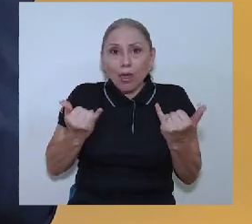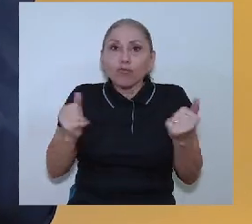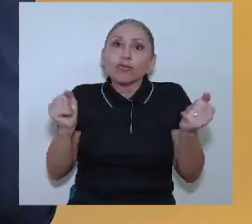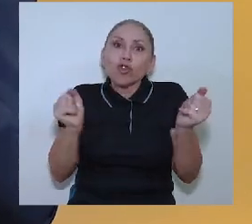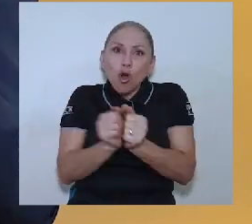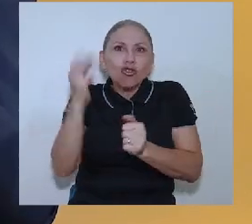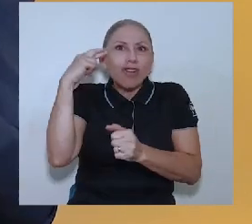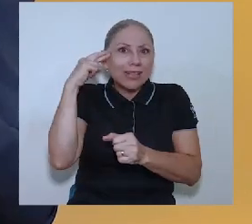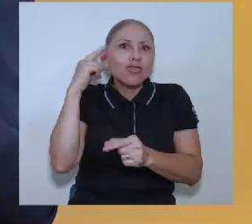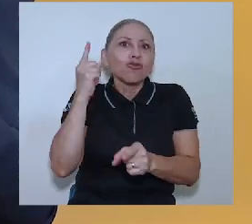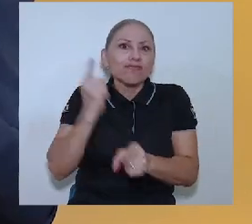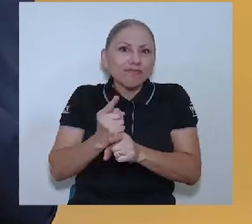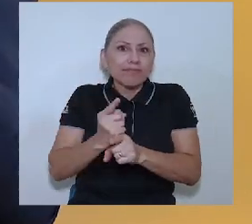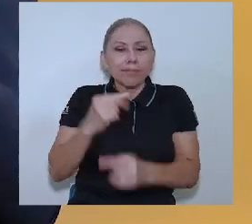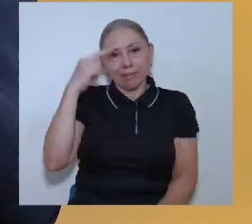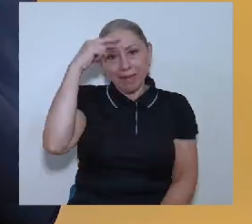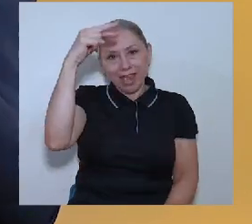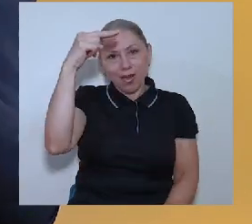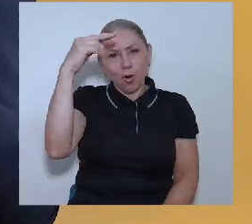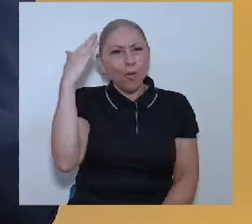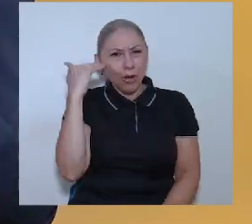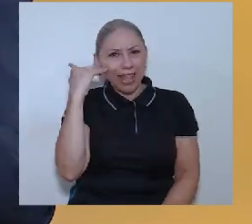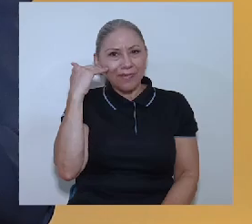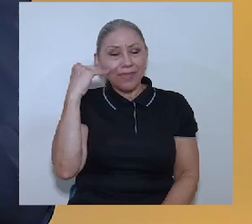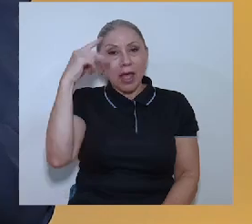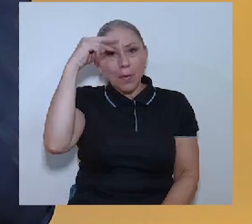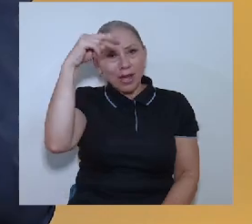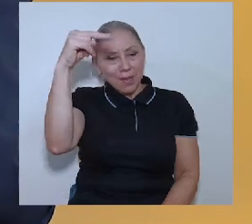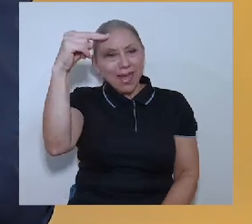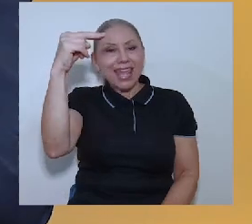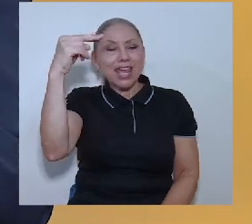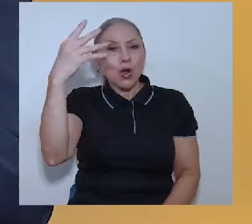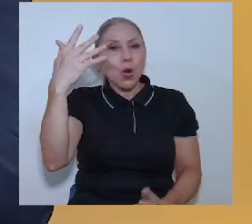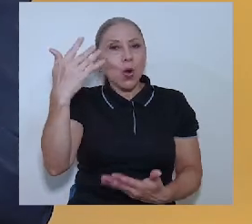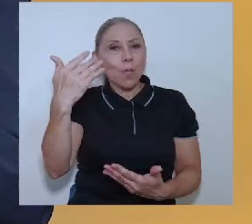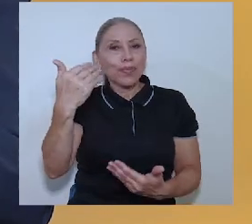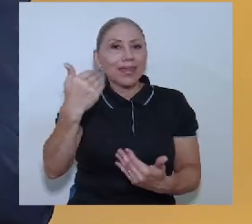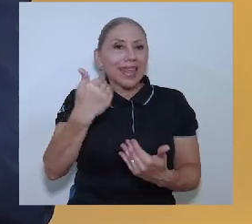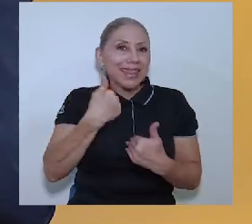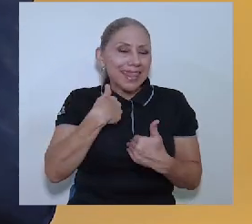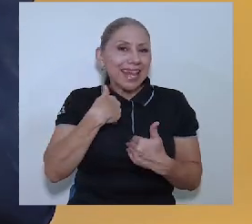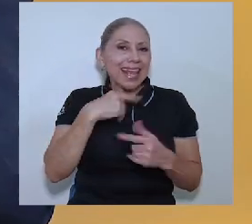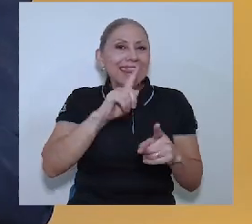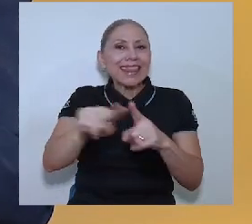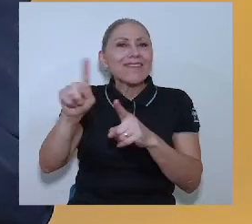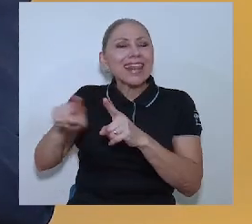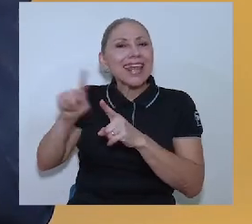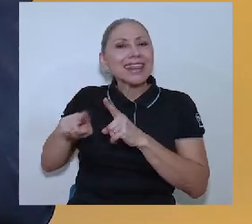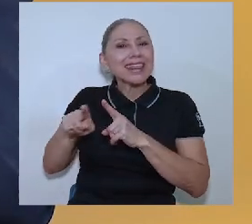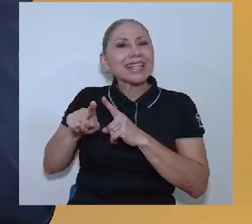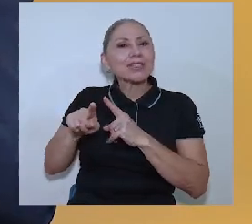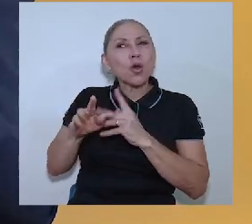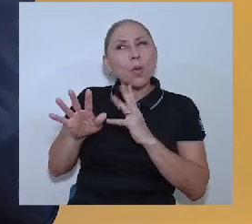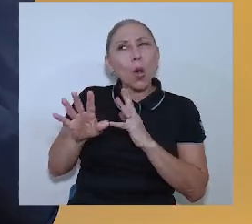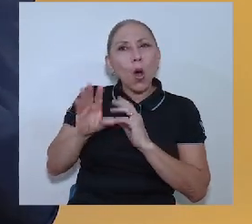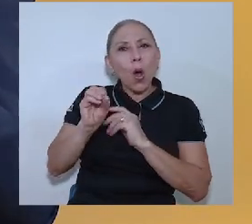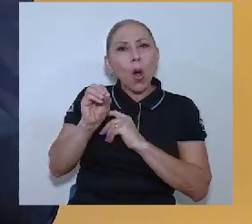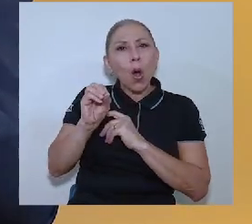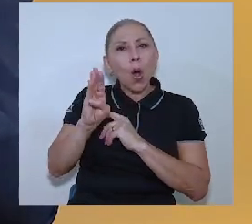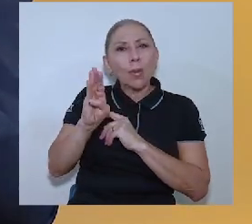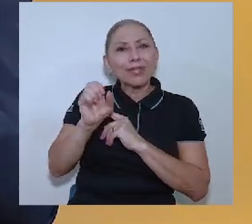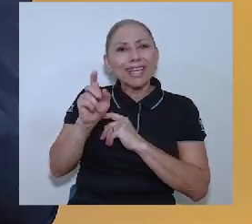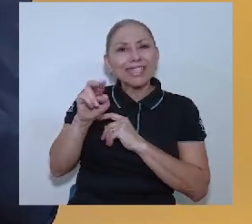con toda razón, es México. ¿Por qué? Porque, bueno, México toca una serie de obsesiones de Donald Trump.